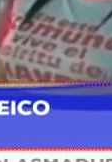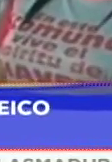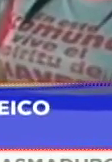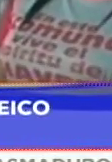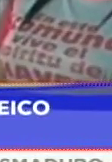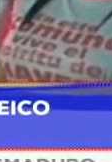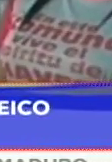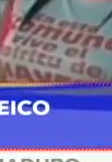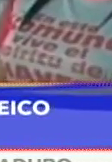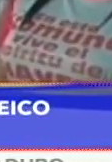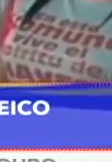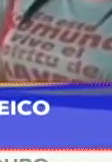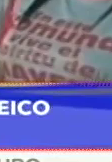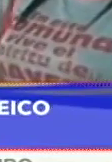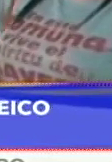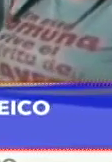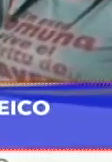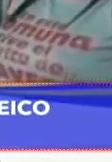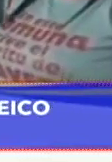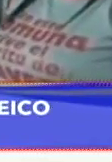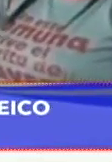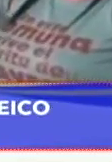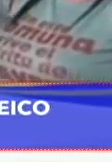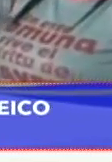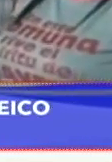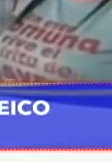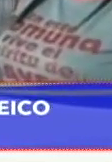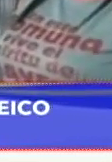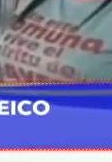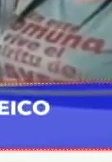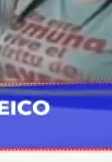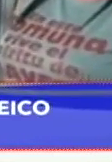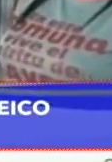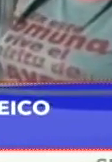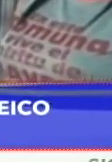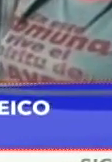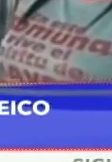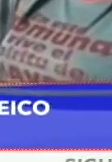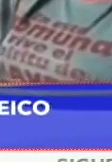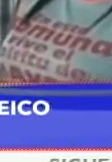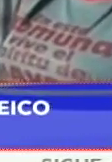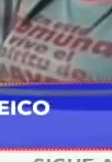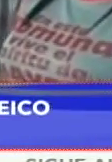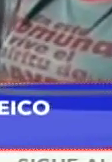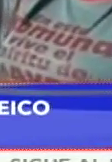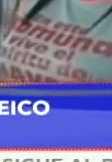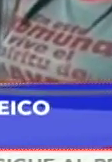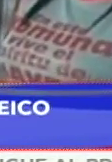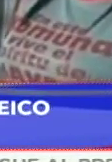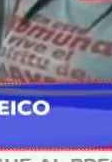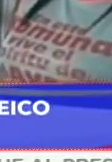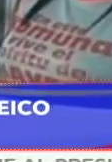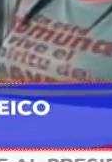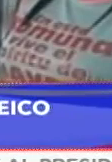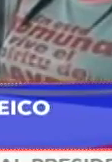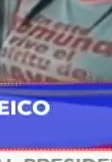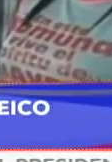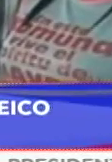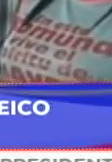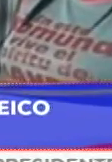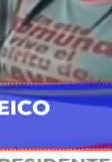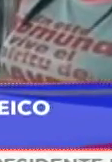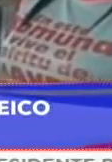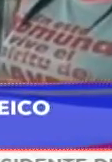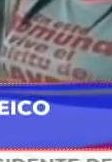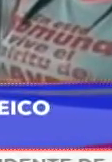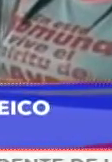de cochino, lechones por café, por cacao, por arroz, por la producción que tengan en los Andes, las comunas del Llano, las comunas del país. Aquí,